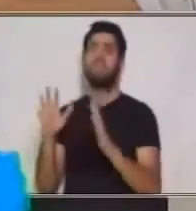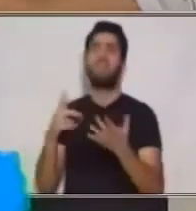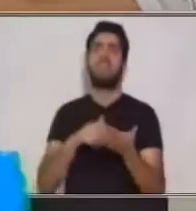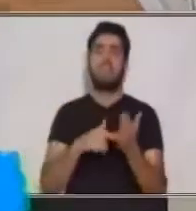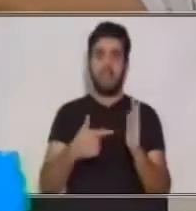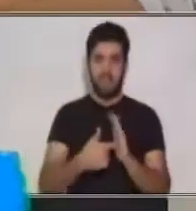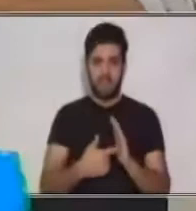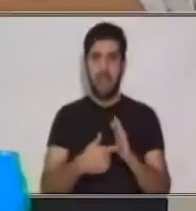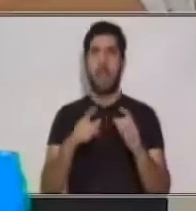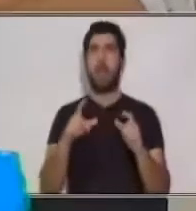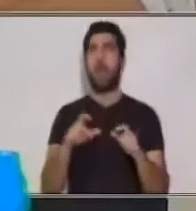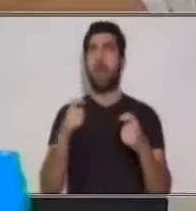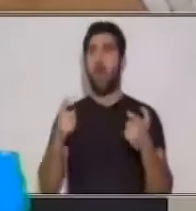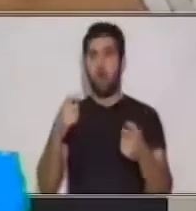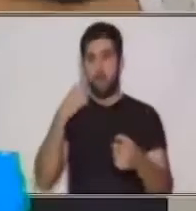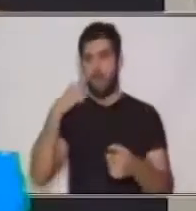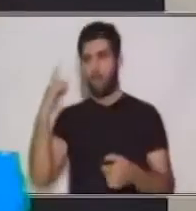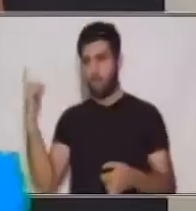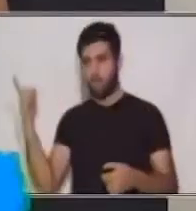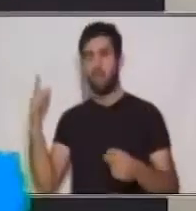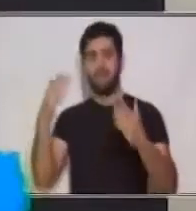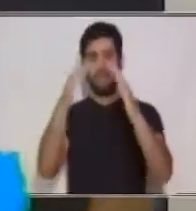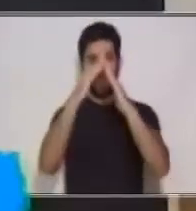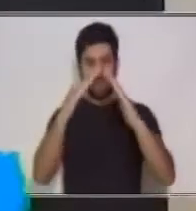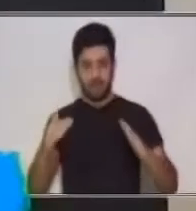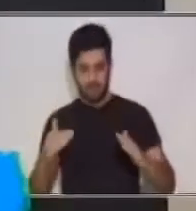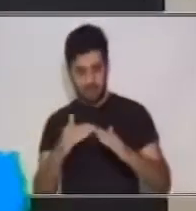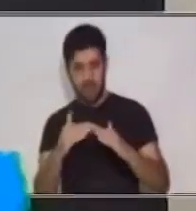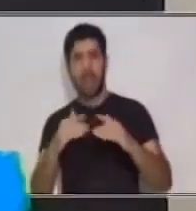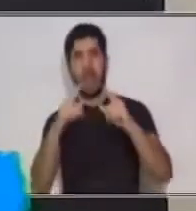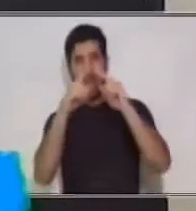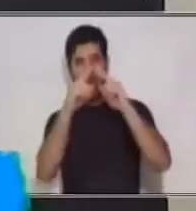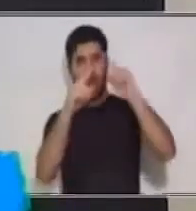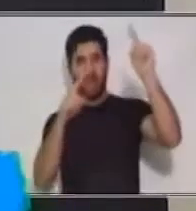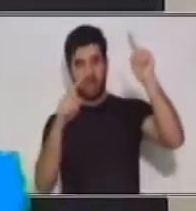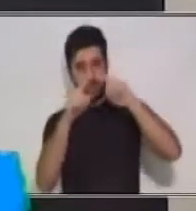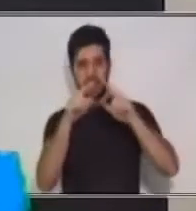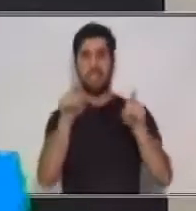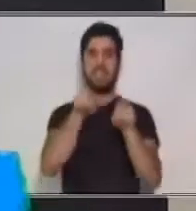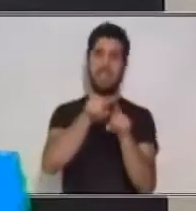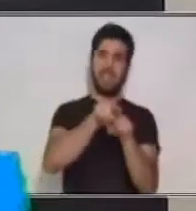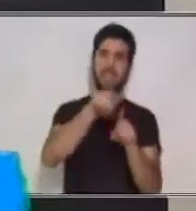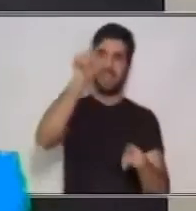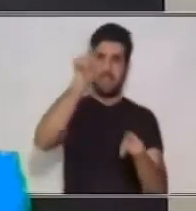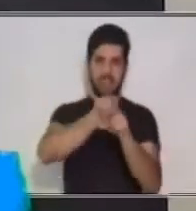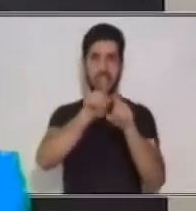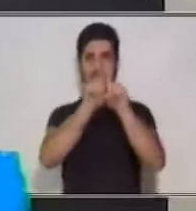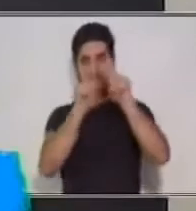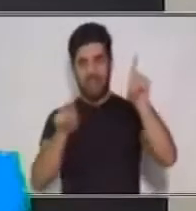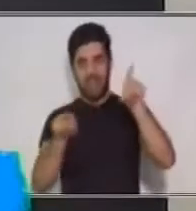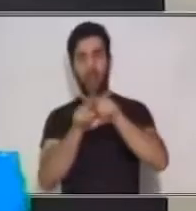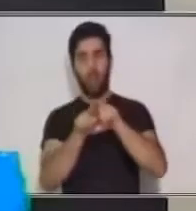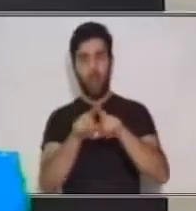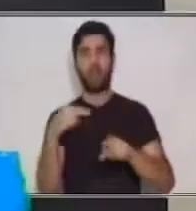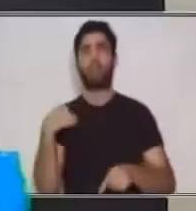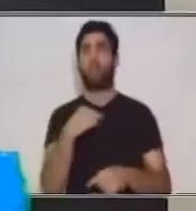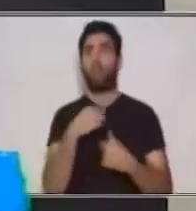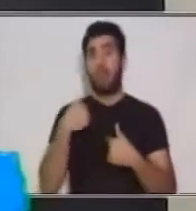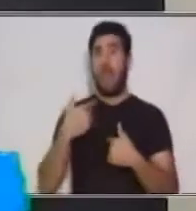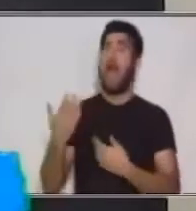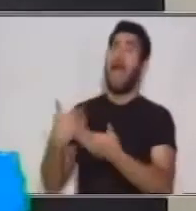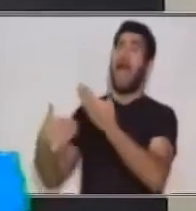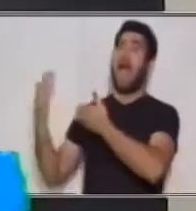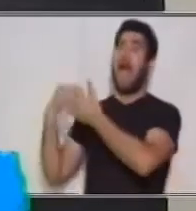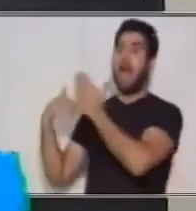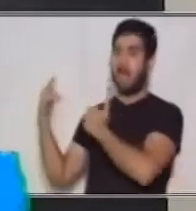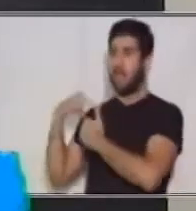el ángulo opuesto por el vértice son congruentes. Aquí es donde empezamos a tomar todos los conceptos que hemos